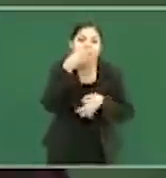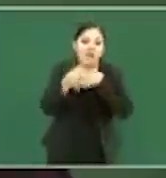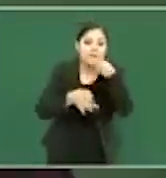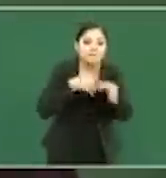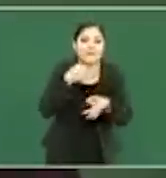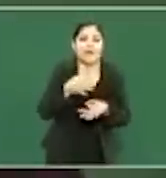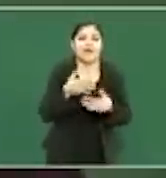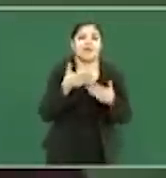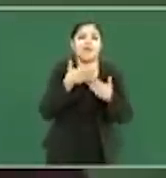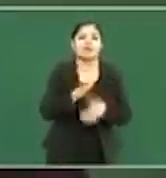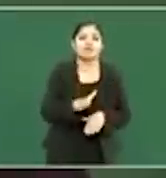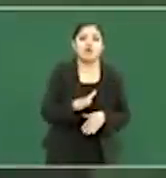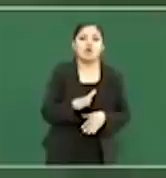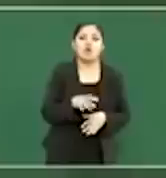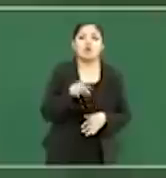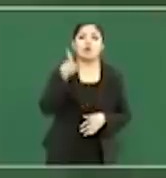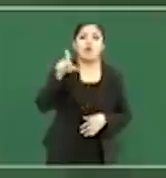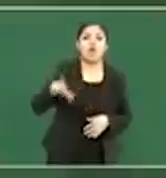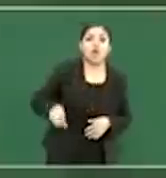aquello que pasaba de que,